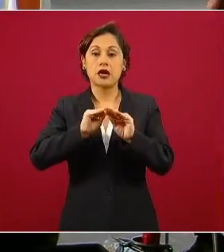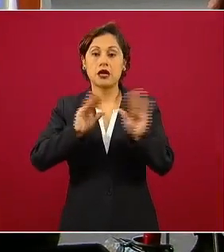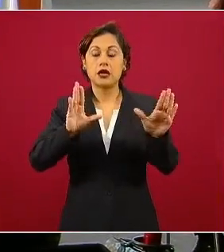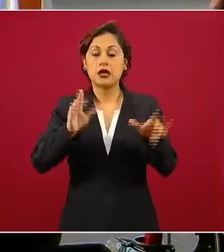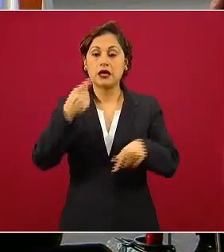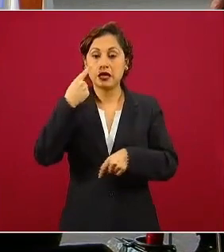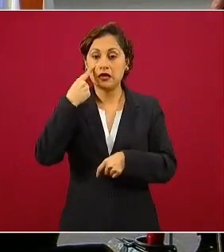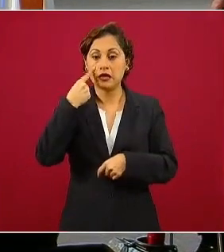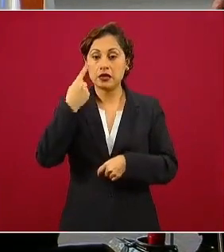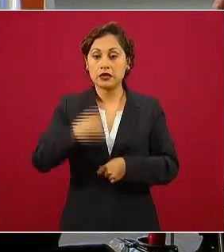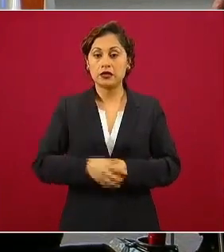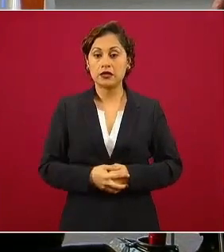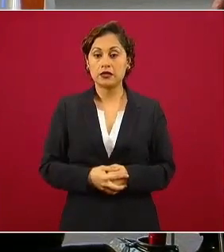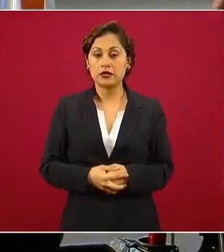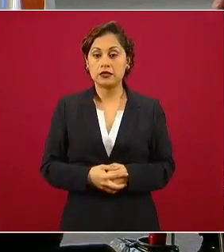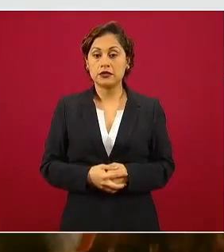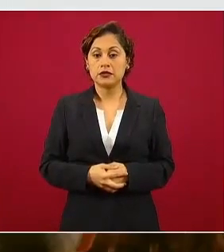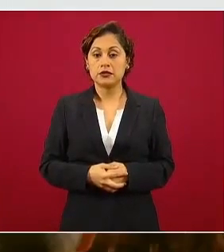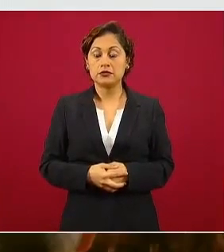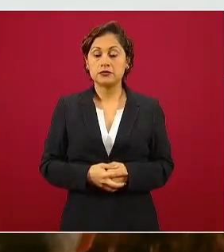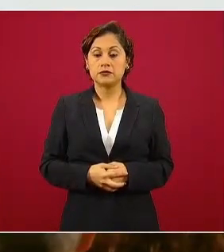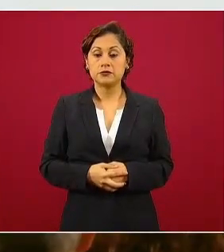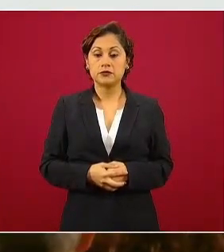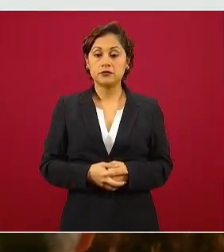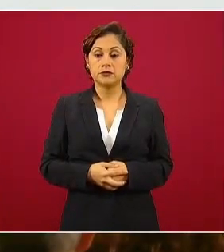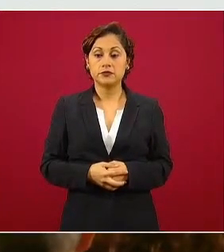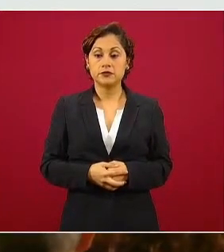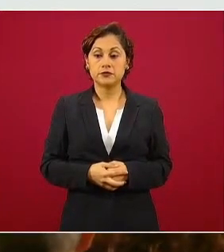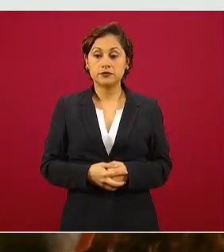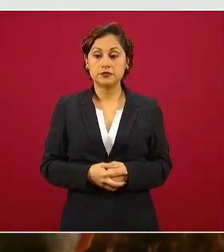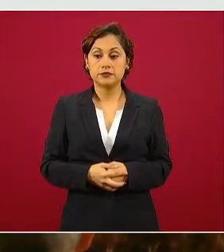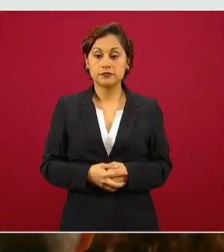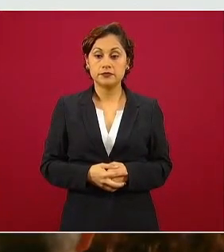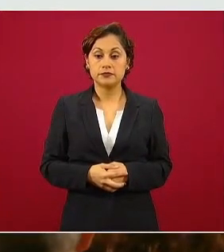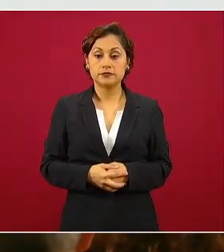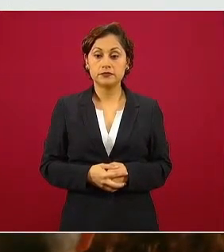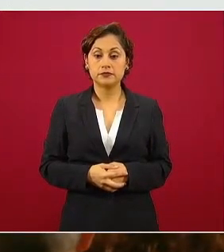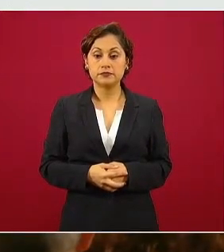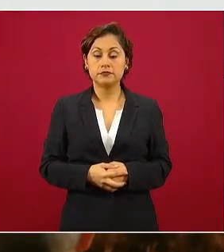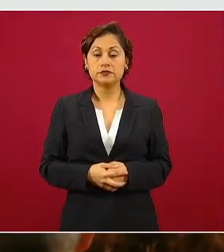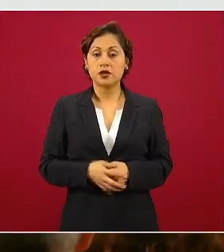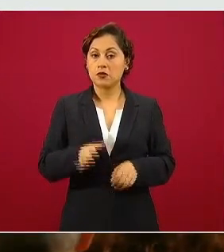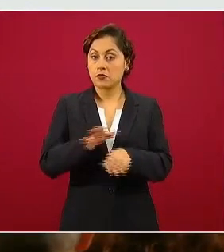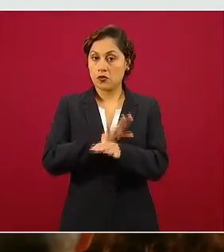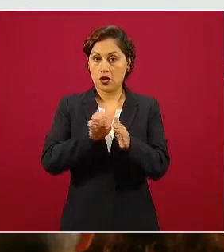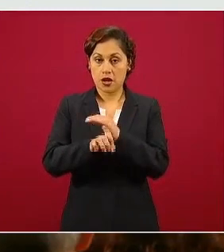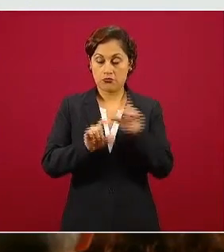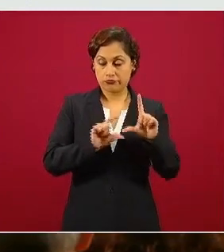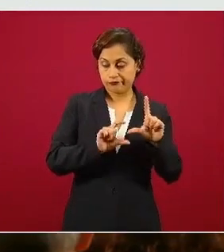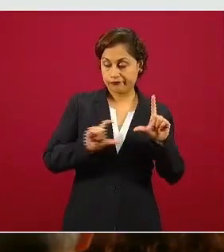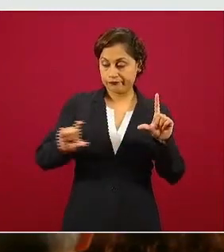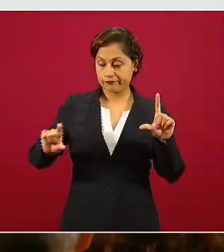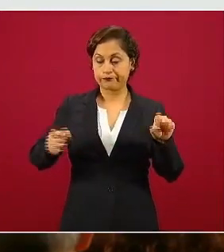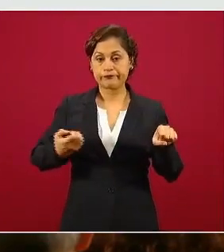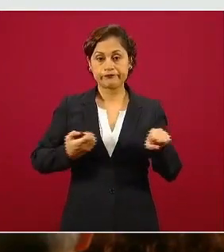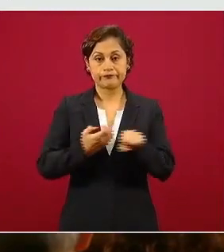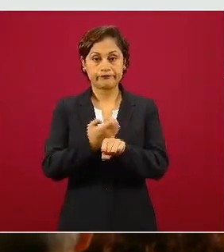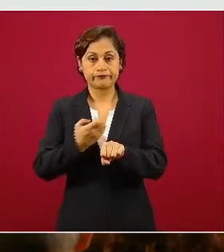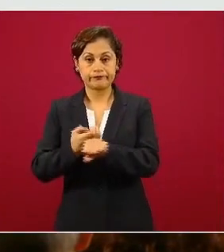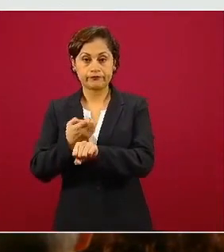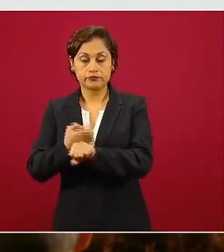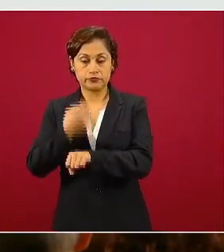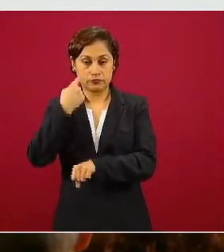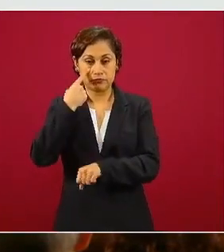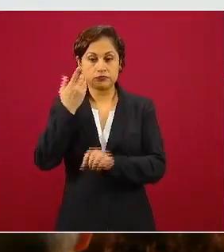cómo se va saliendo. Hay casos claros, ahorita vamos a